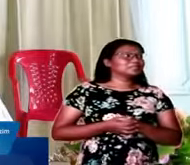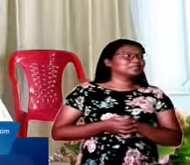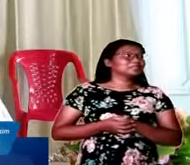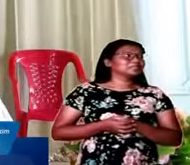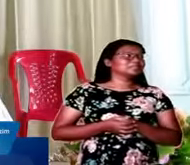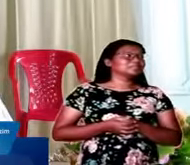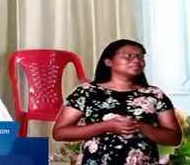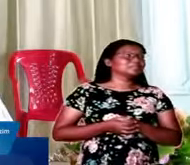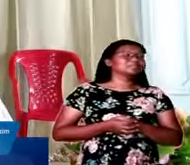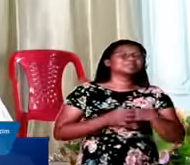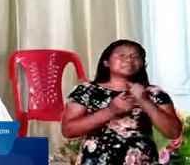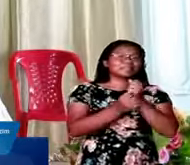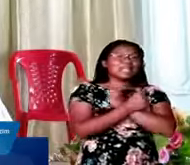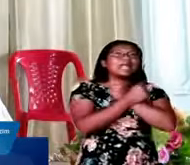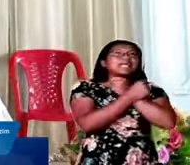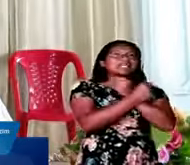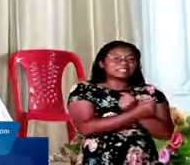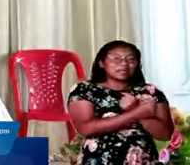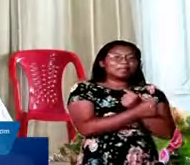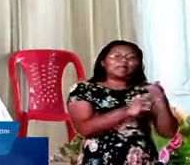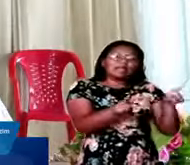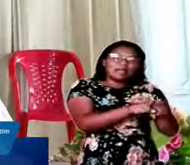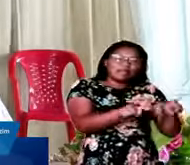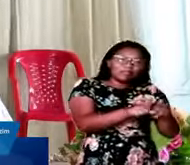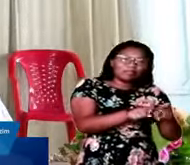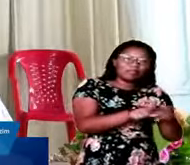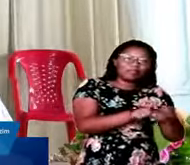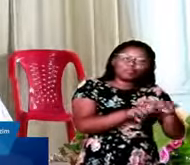Hay que amar al prójimo como a uno mismo.